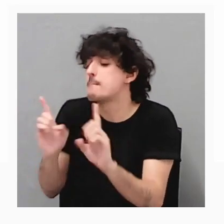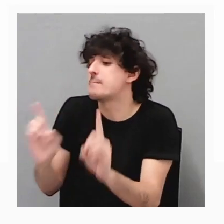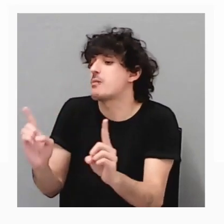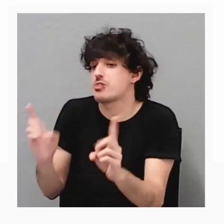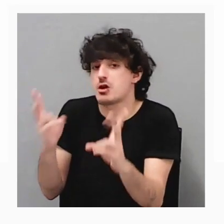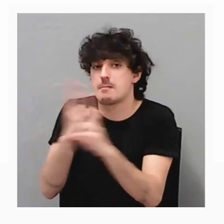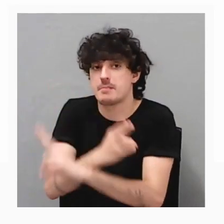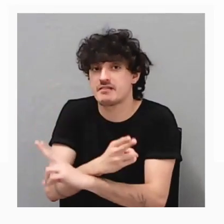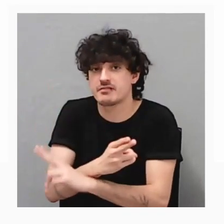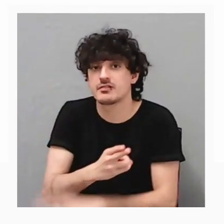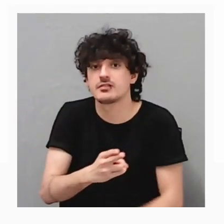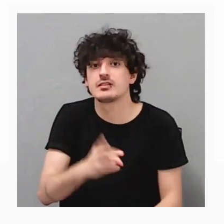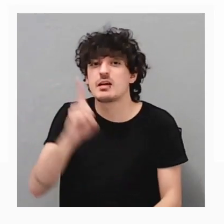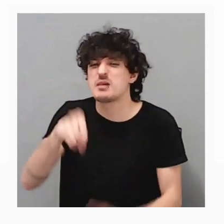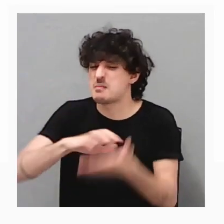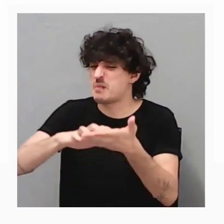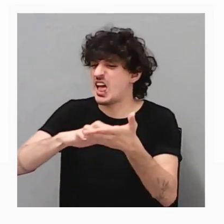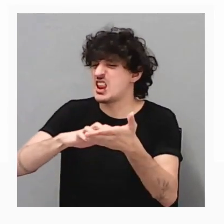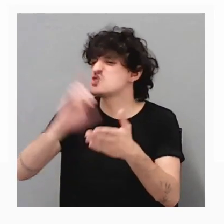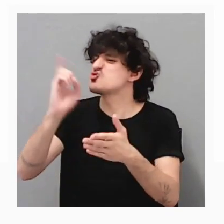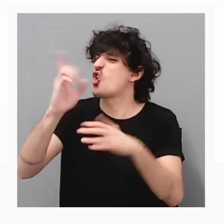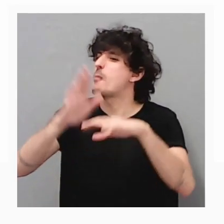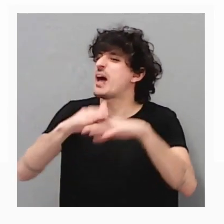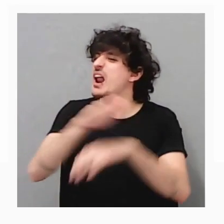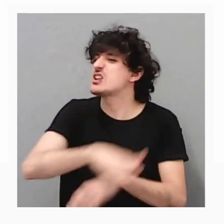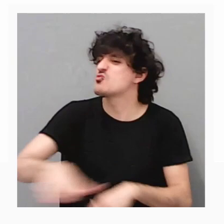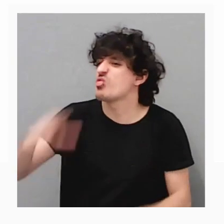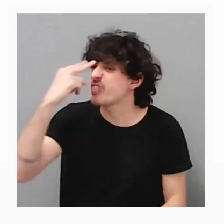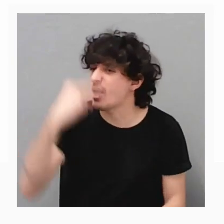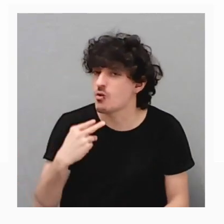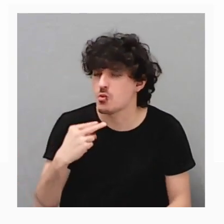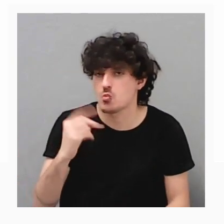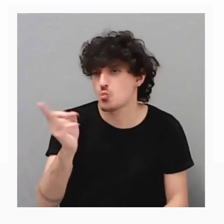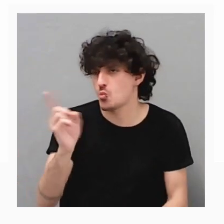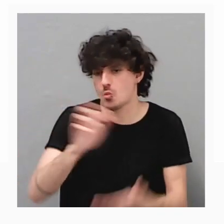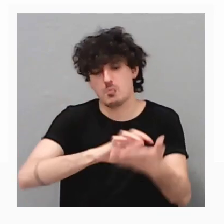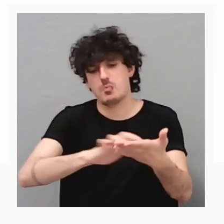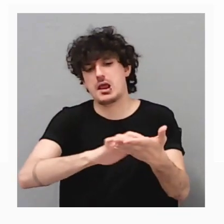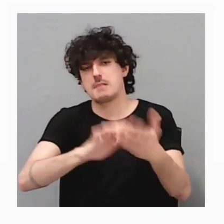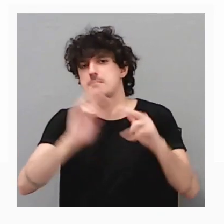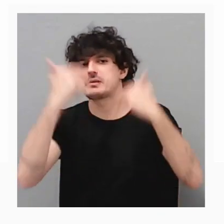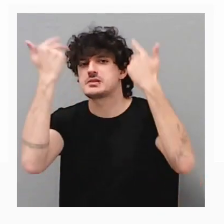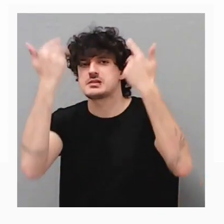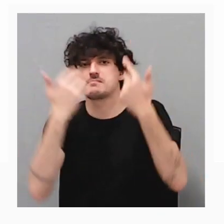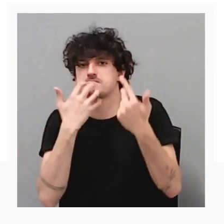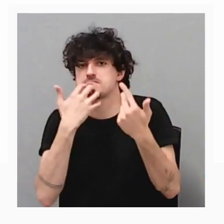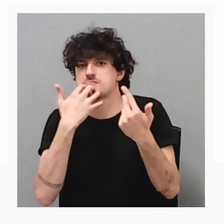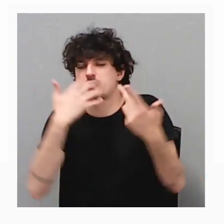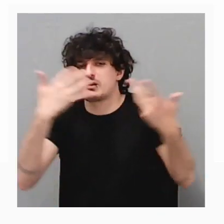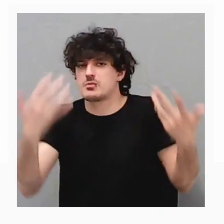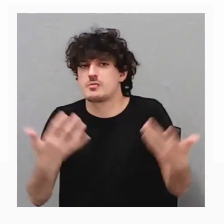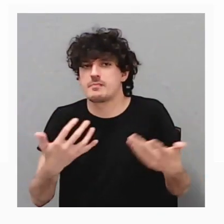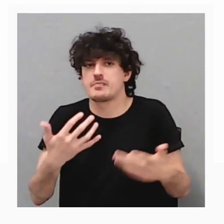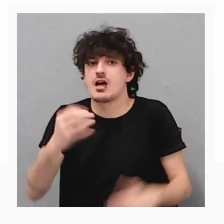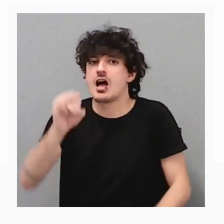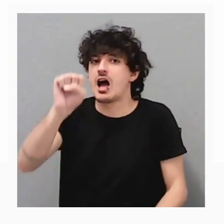el braille es solo para niños ciegos, no, el braille te permite, por ejemplo, os muestro la letra A,